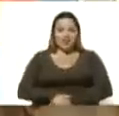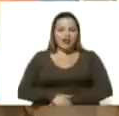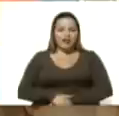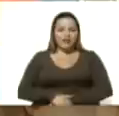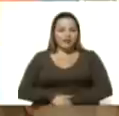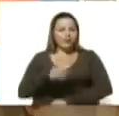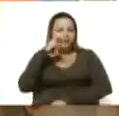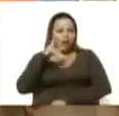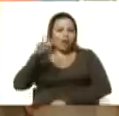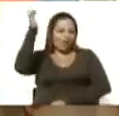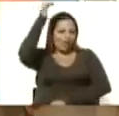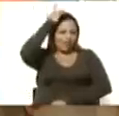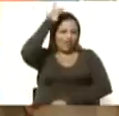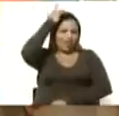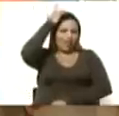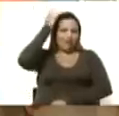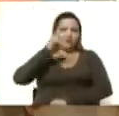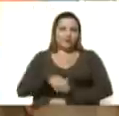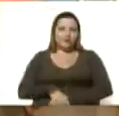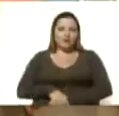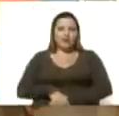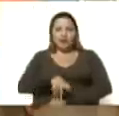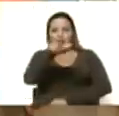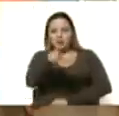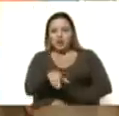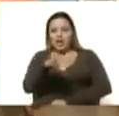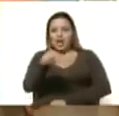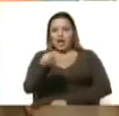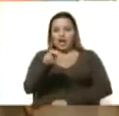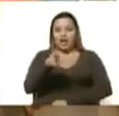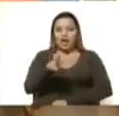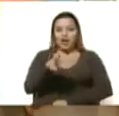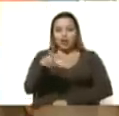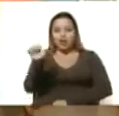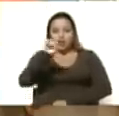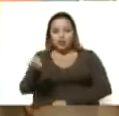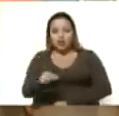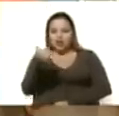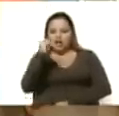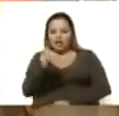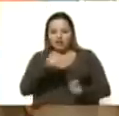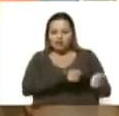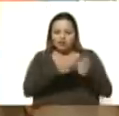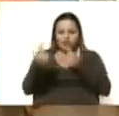descabellado, que a Carlos Lam se lo había llevado el Mossad israelí.